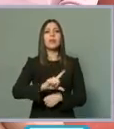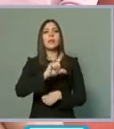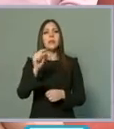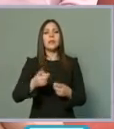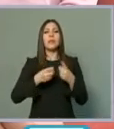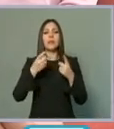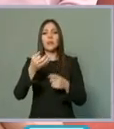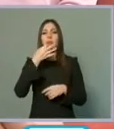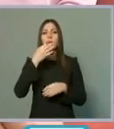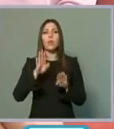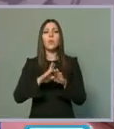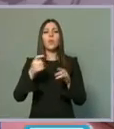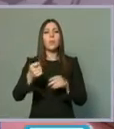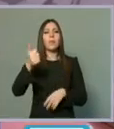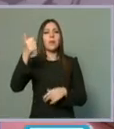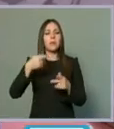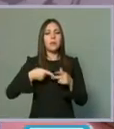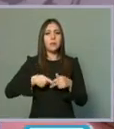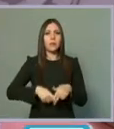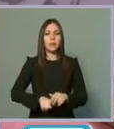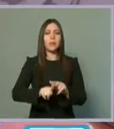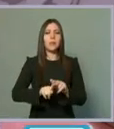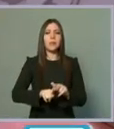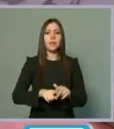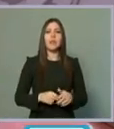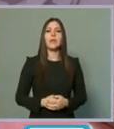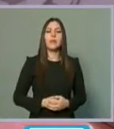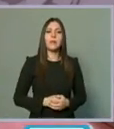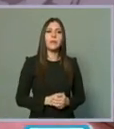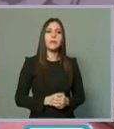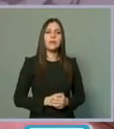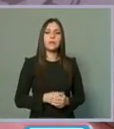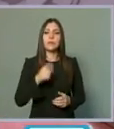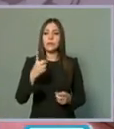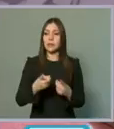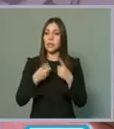una dosis inicial y se ve dosis